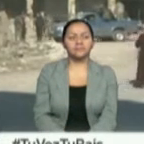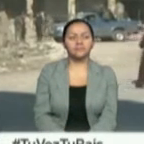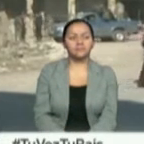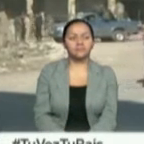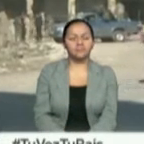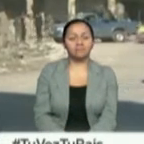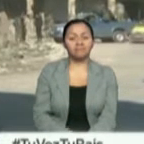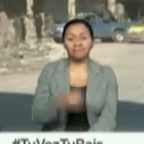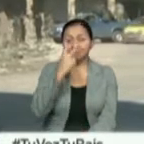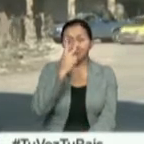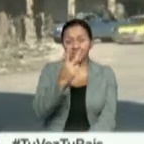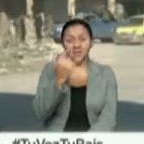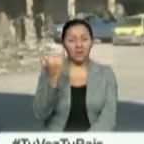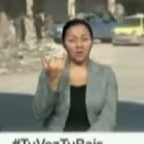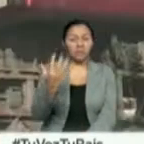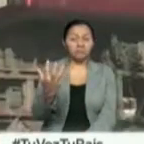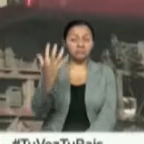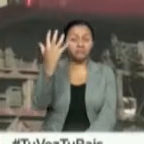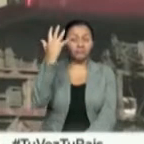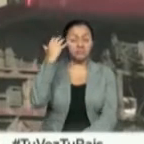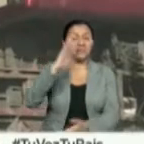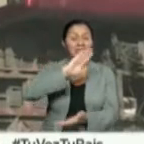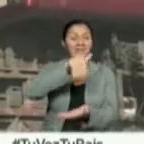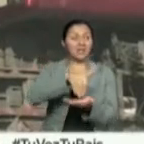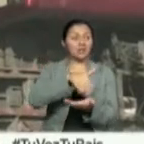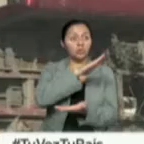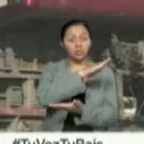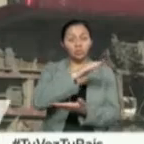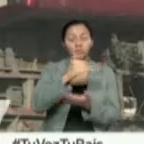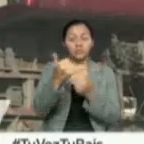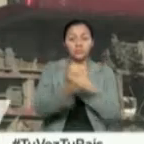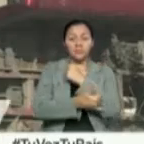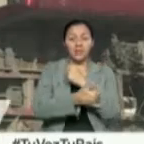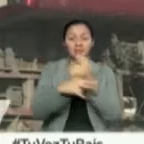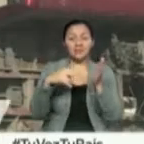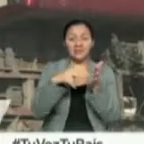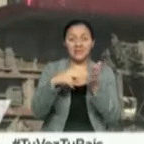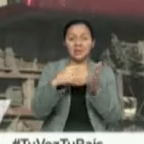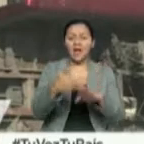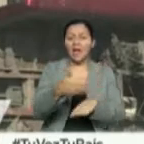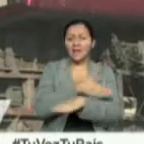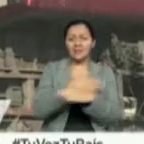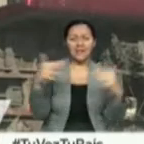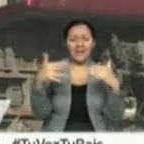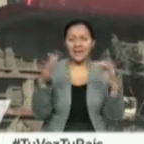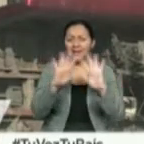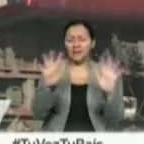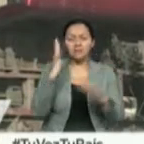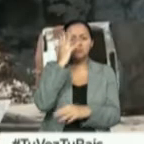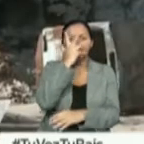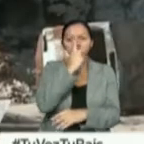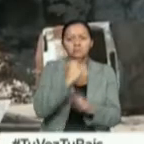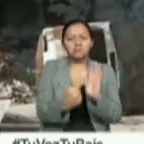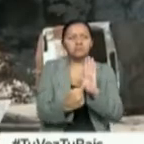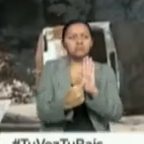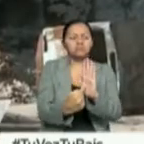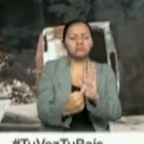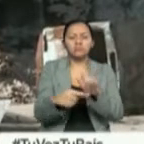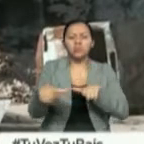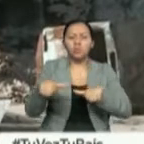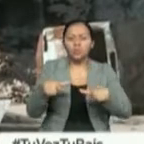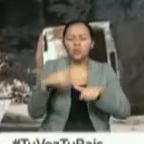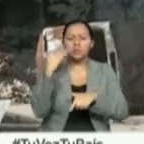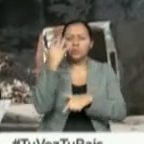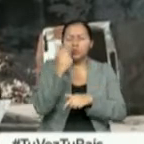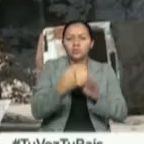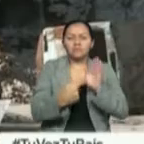así luce el casco antiguo de alepo en síria antes de la guerra entre el régimen sirio y los rebeldes era famoso por sus ojos y su